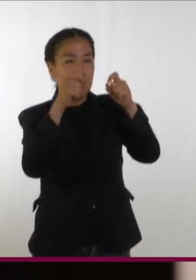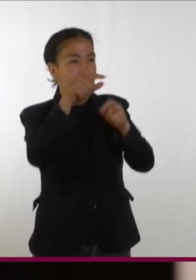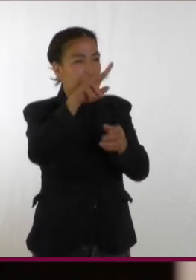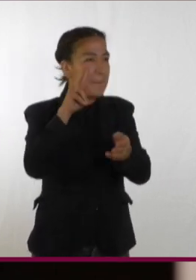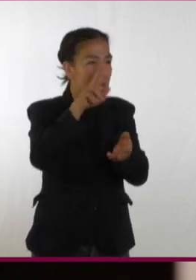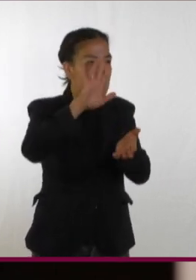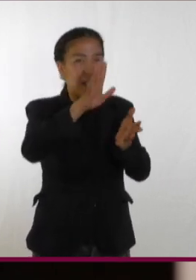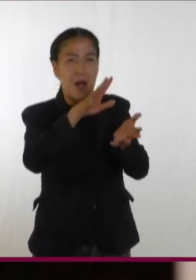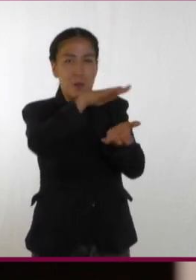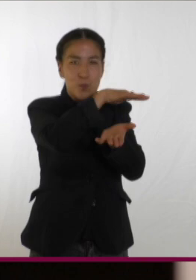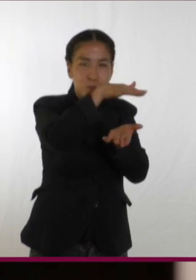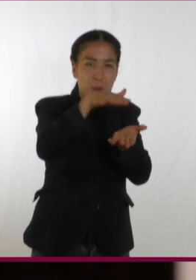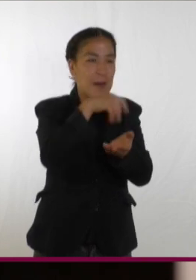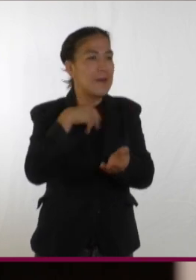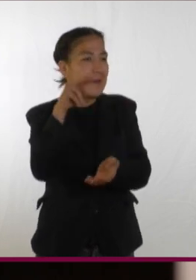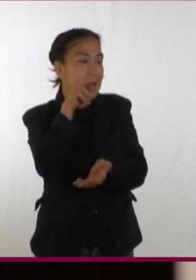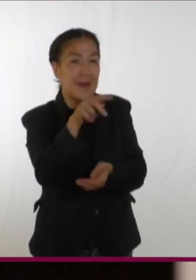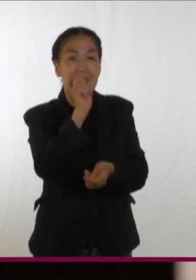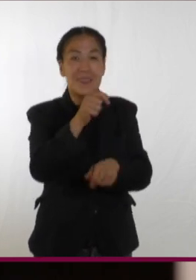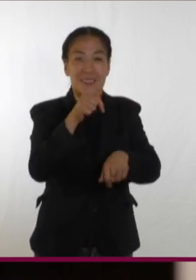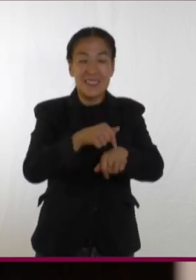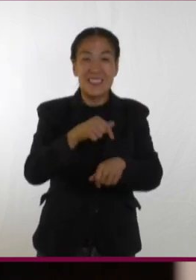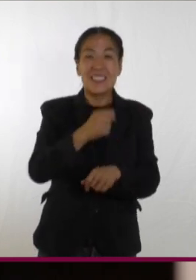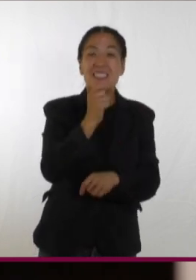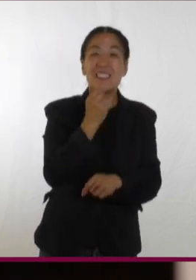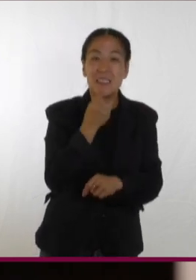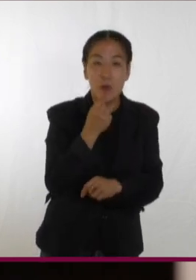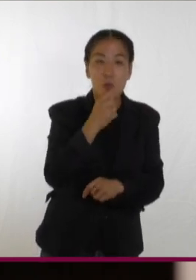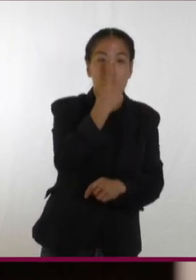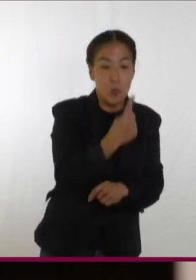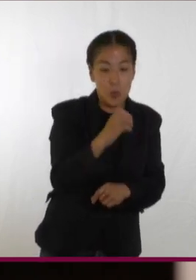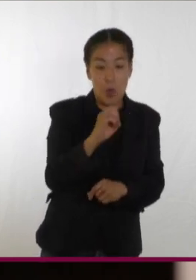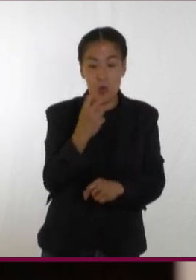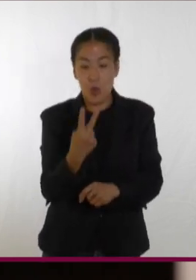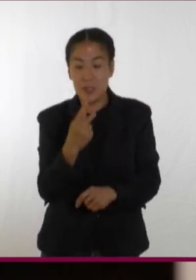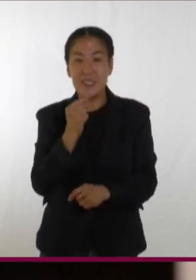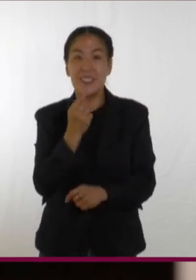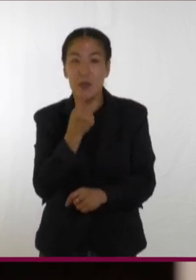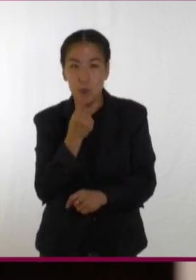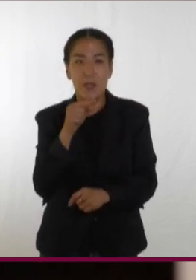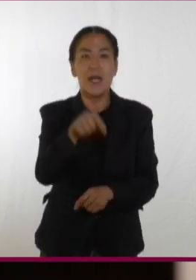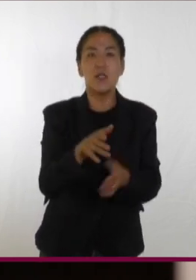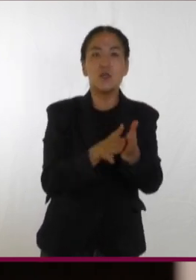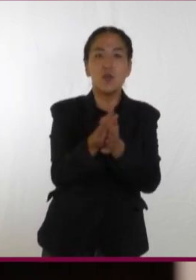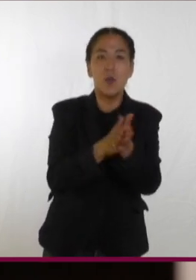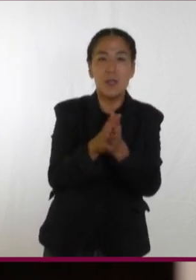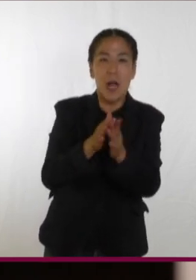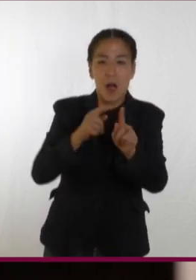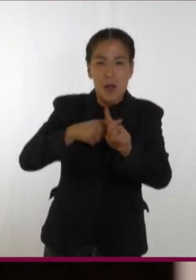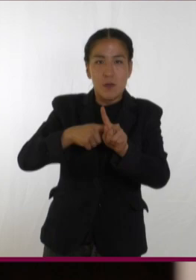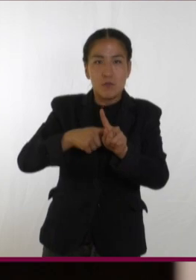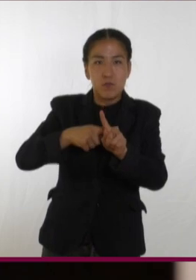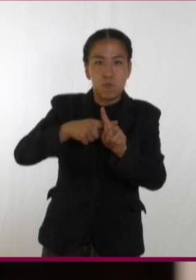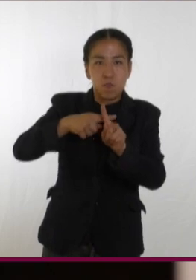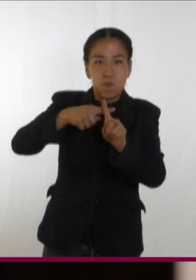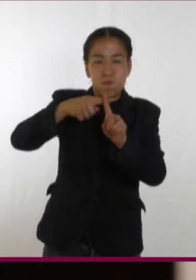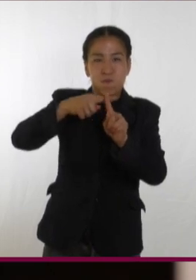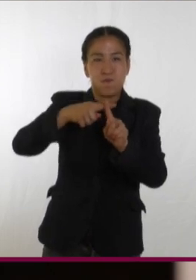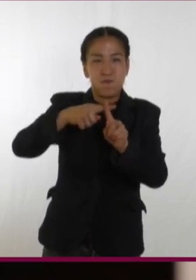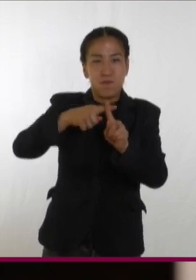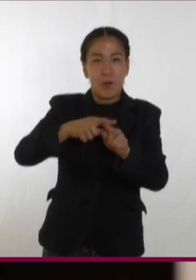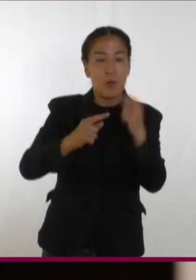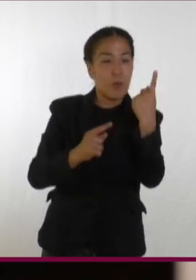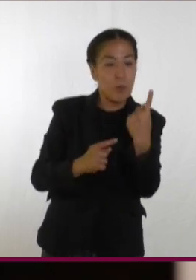en el microondas, cómo se va fundiendo, pues resulta ser que por cada segundo, de 1 a 2 segundos, el chocolate sube